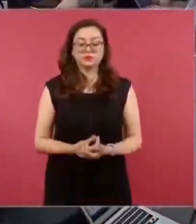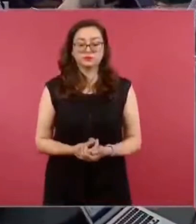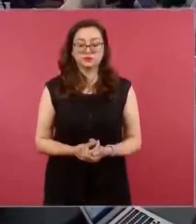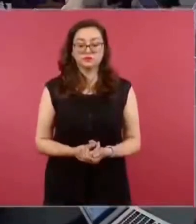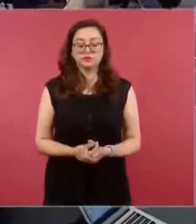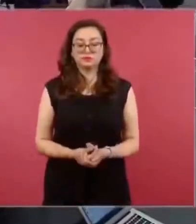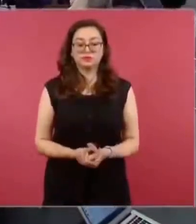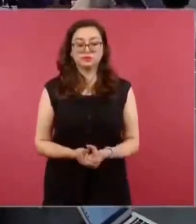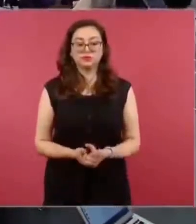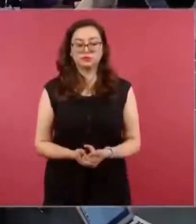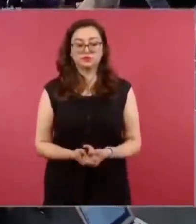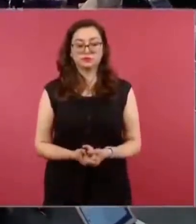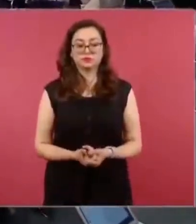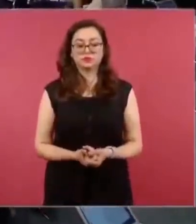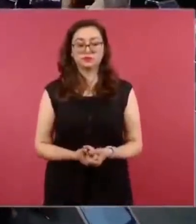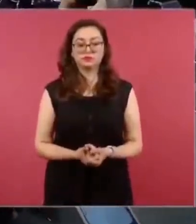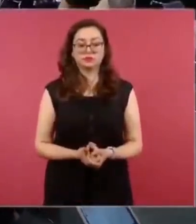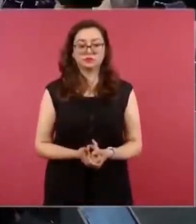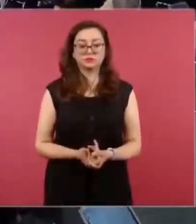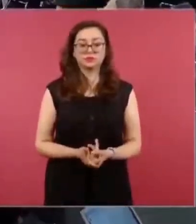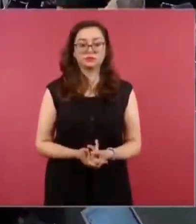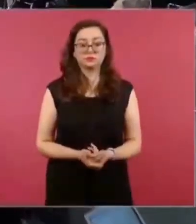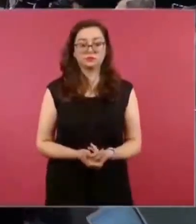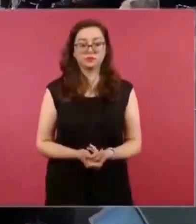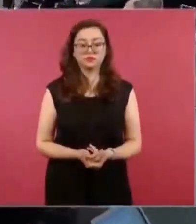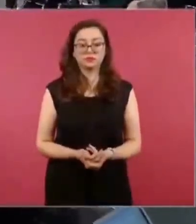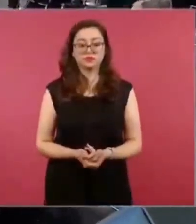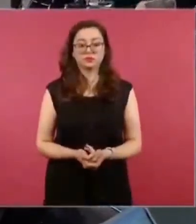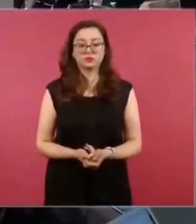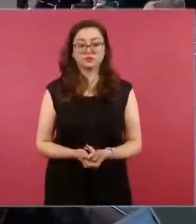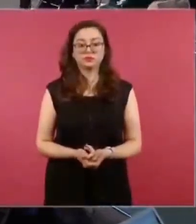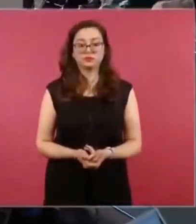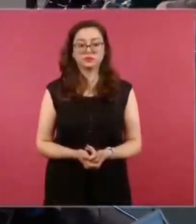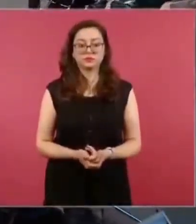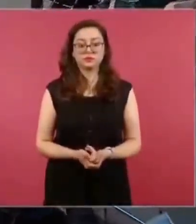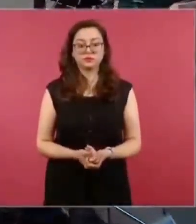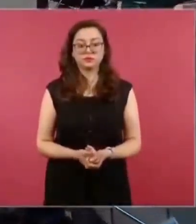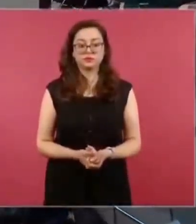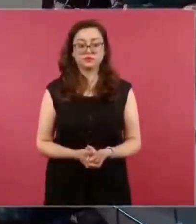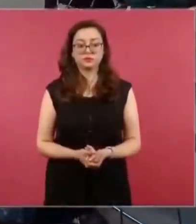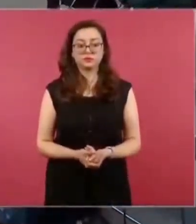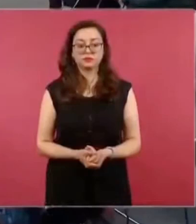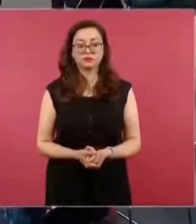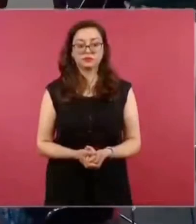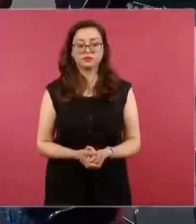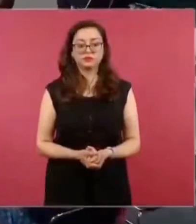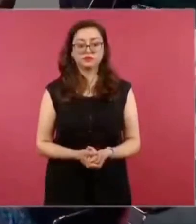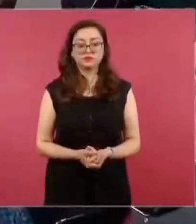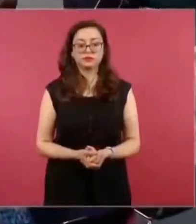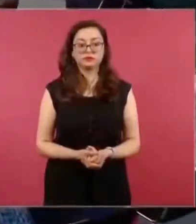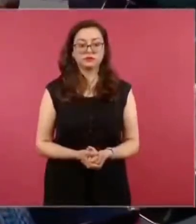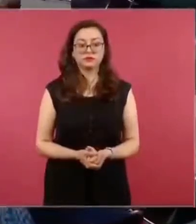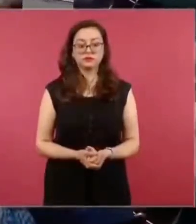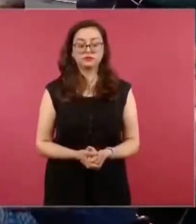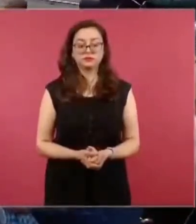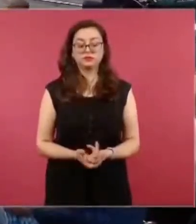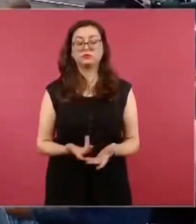Y luego todo es el razonamiento. Sí, la aplicación práctica de esta y de la siguiente parte del programa liberal,